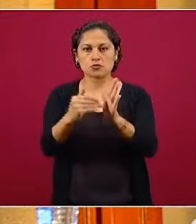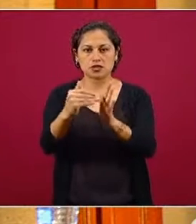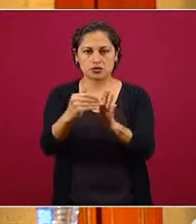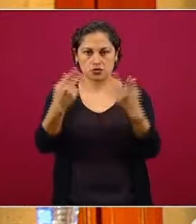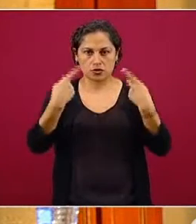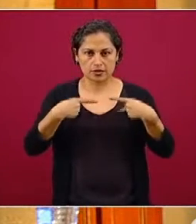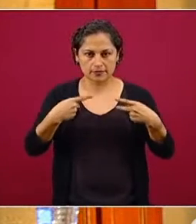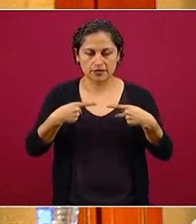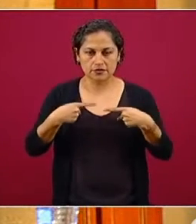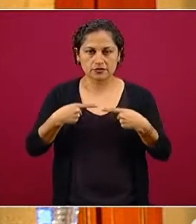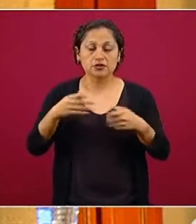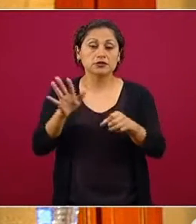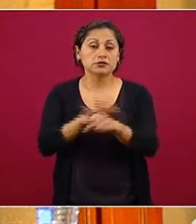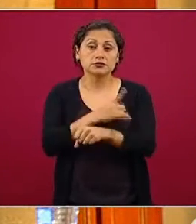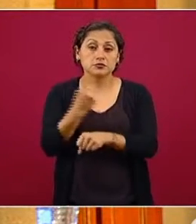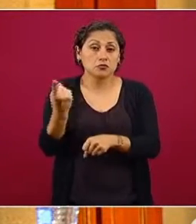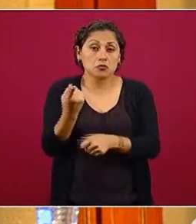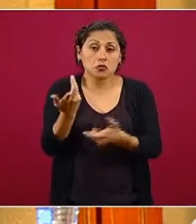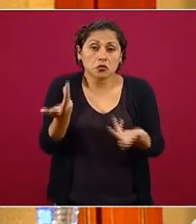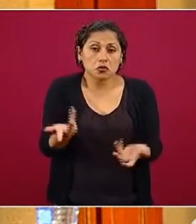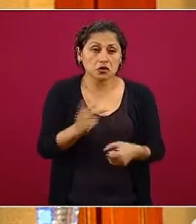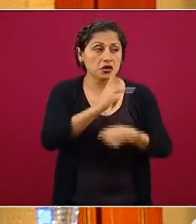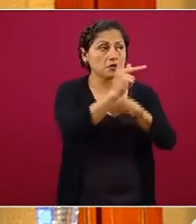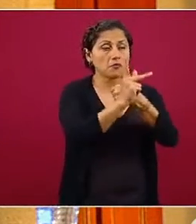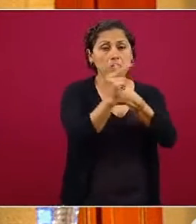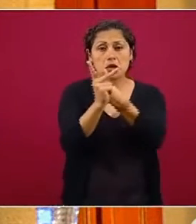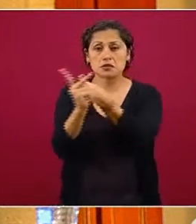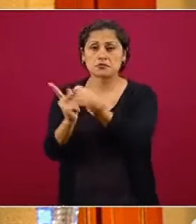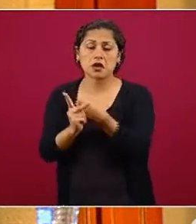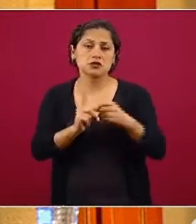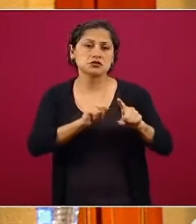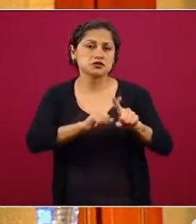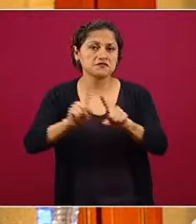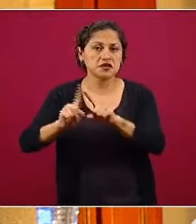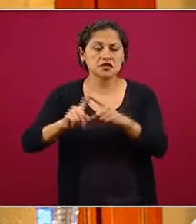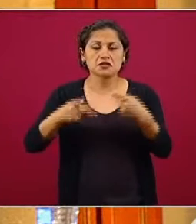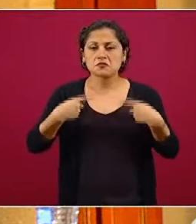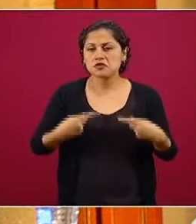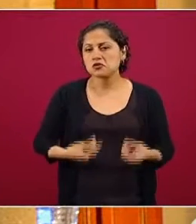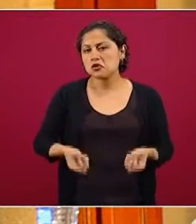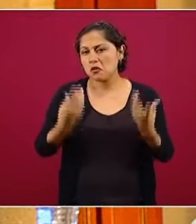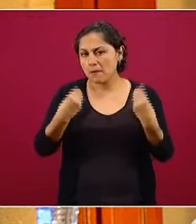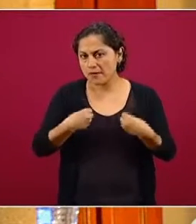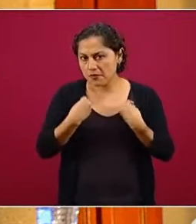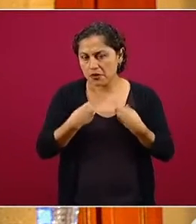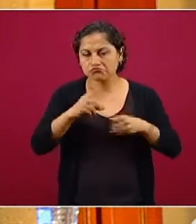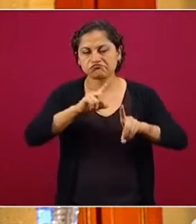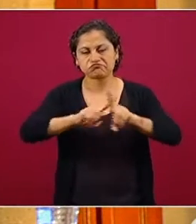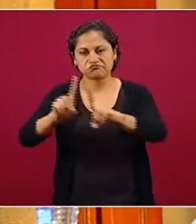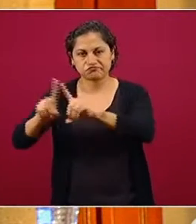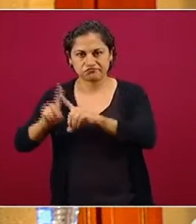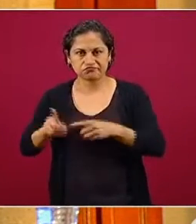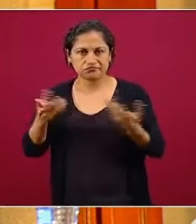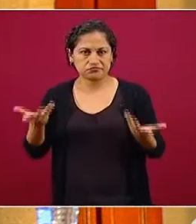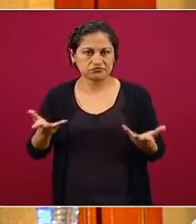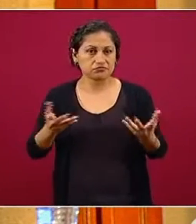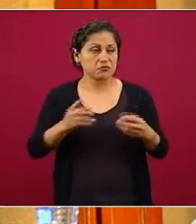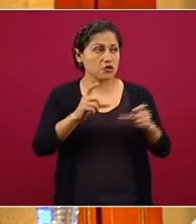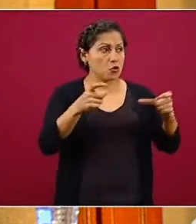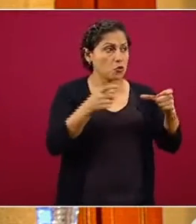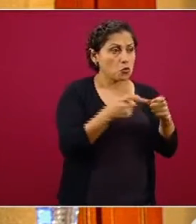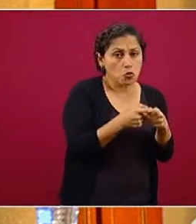de distinto tamaño. Una población de 100,000 personas nunca va a tener la cantidad de casos de una población de